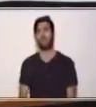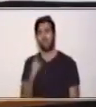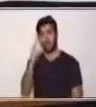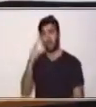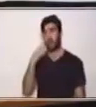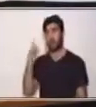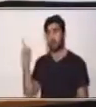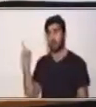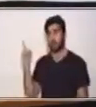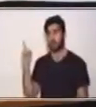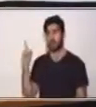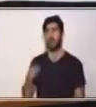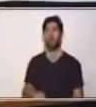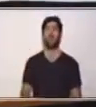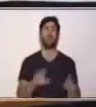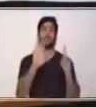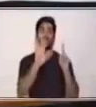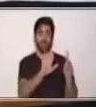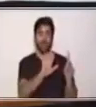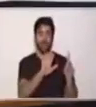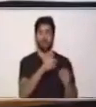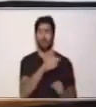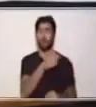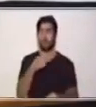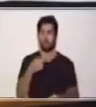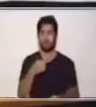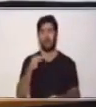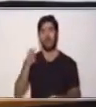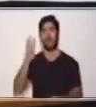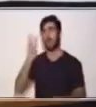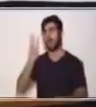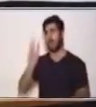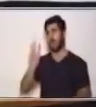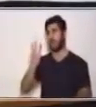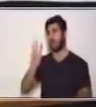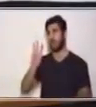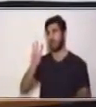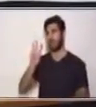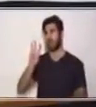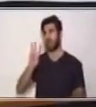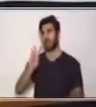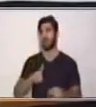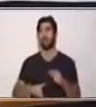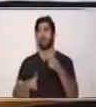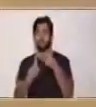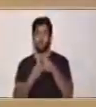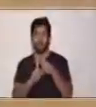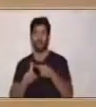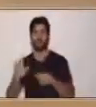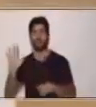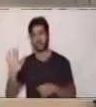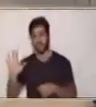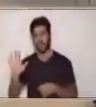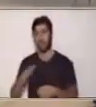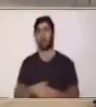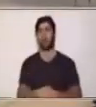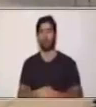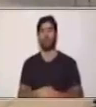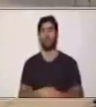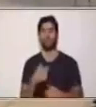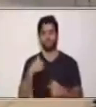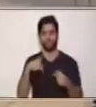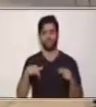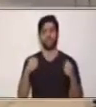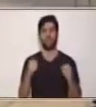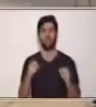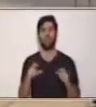tenemos acá. Nos indica 6 menos 3 más 5. ¿Cómo lo